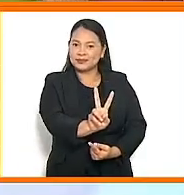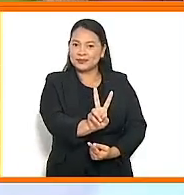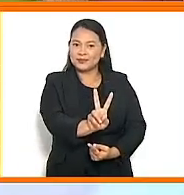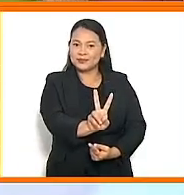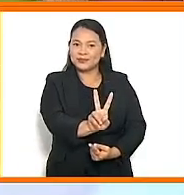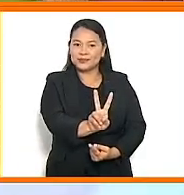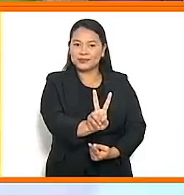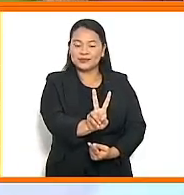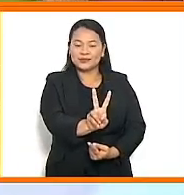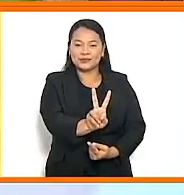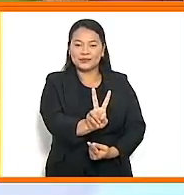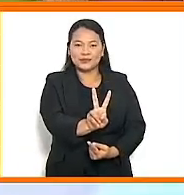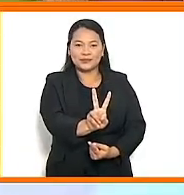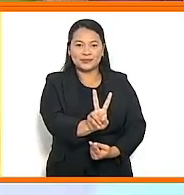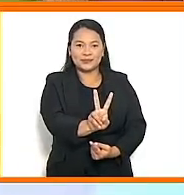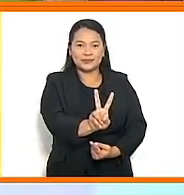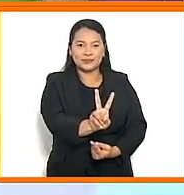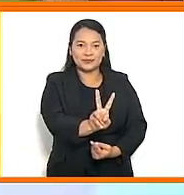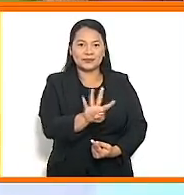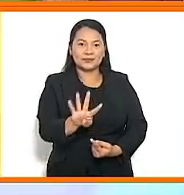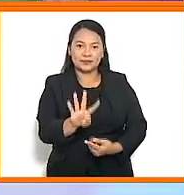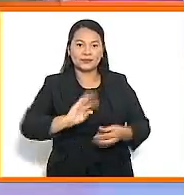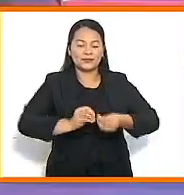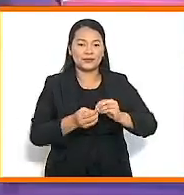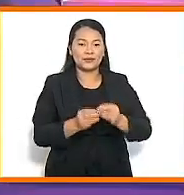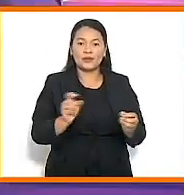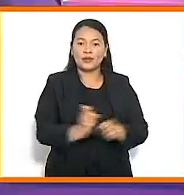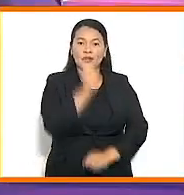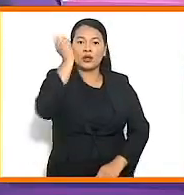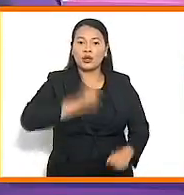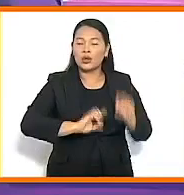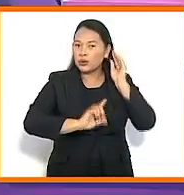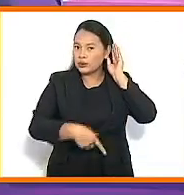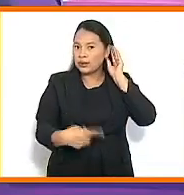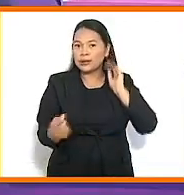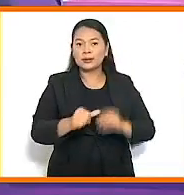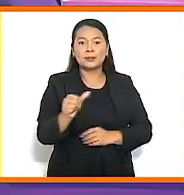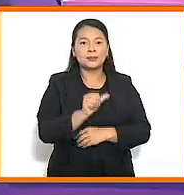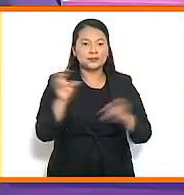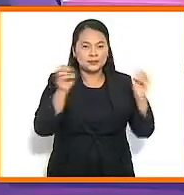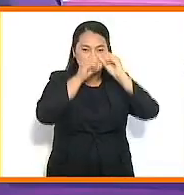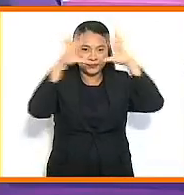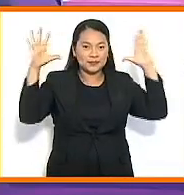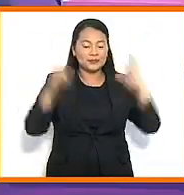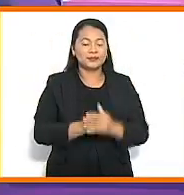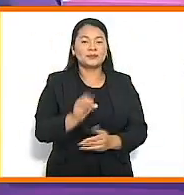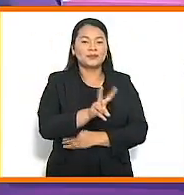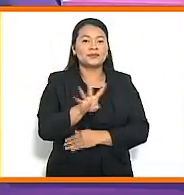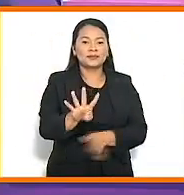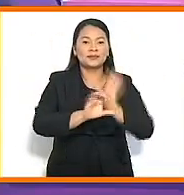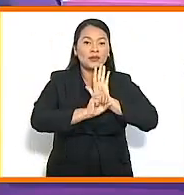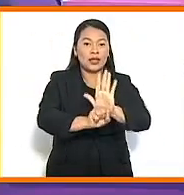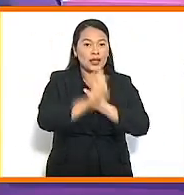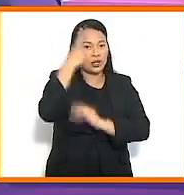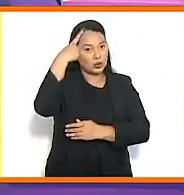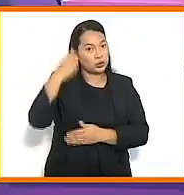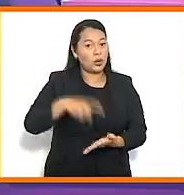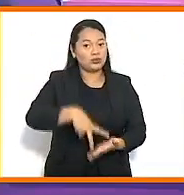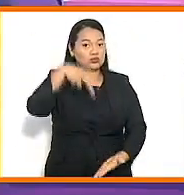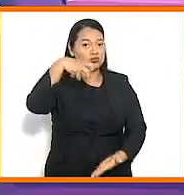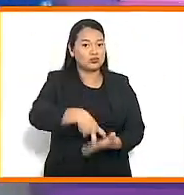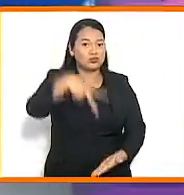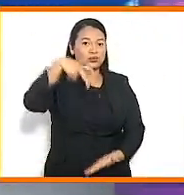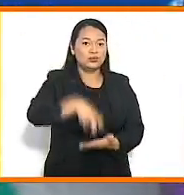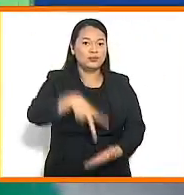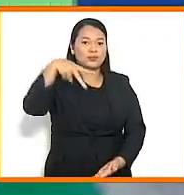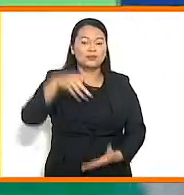Segundo dígito, el 4. Número favorecido en esta mañana es el 24 con su símbolo de sueños, sapo. Pero si estás